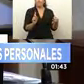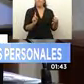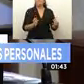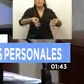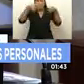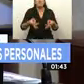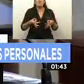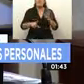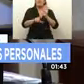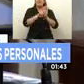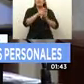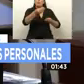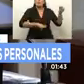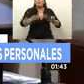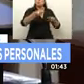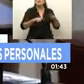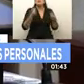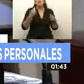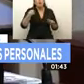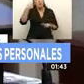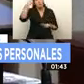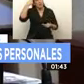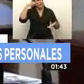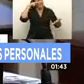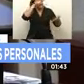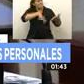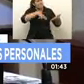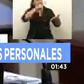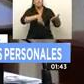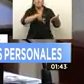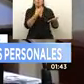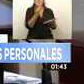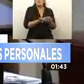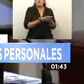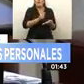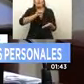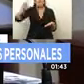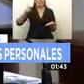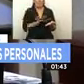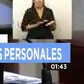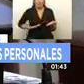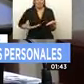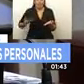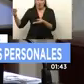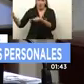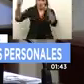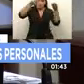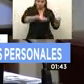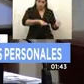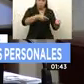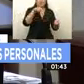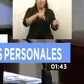es el presupuesto de lo que fue pensado la propuesta del gobierno que utiliza